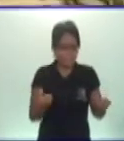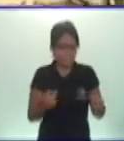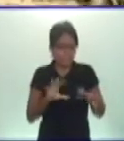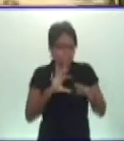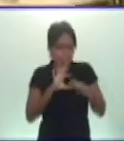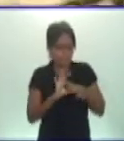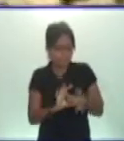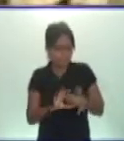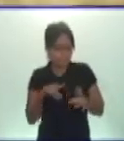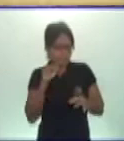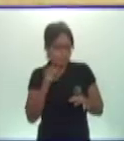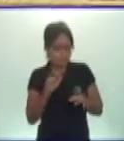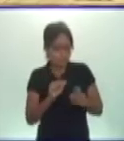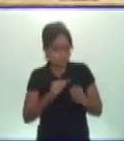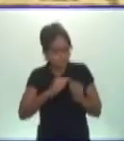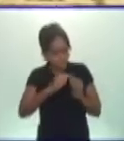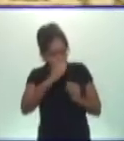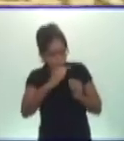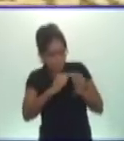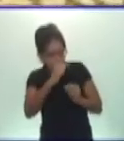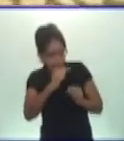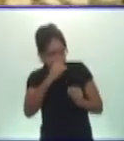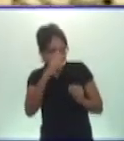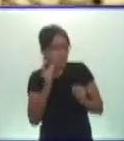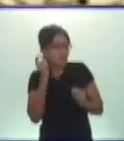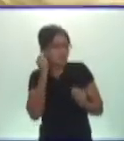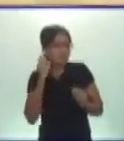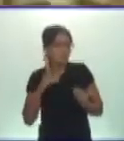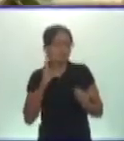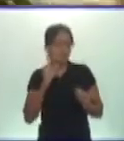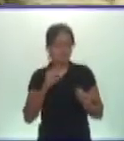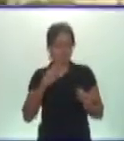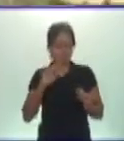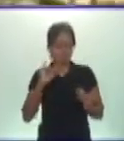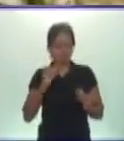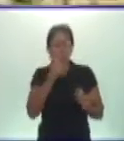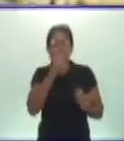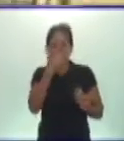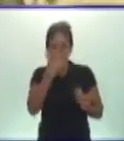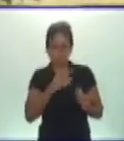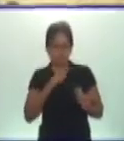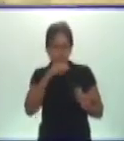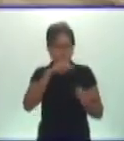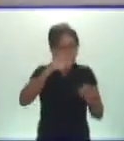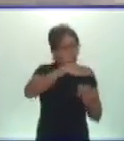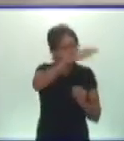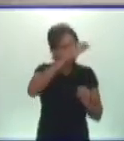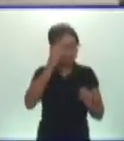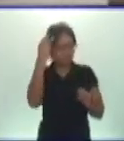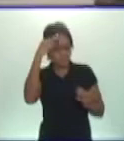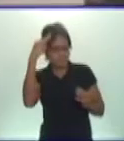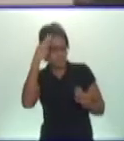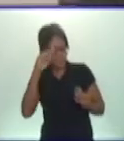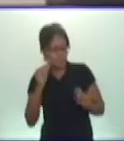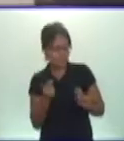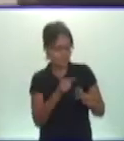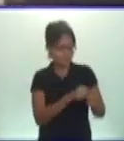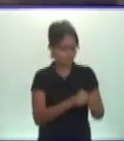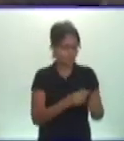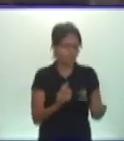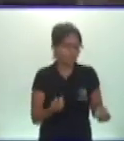con el Estrecho de la Florida, el Golfo de México y el Canal Viejo de Bahamas. La Rada Habanera